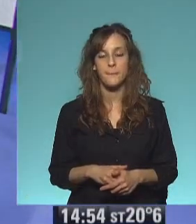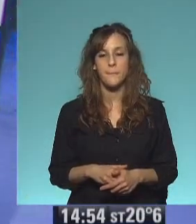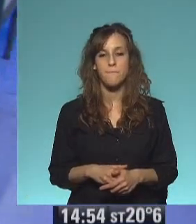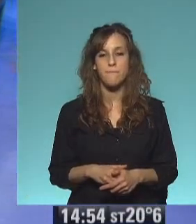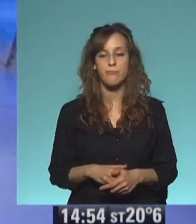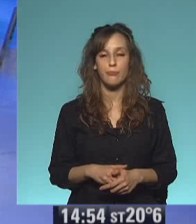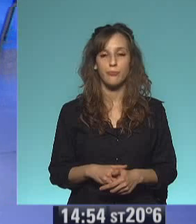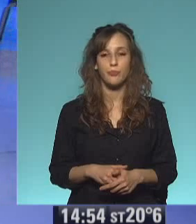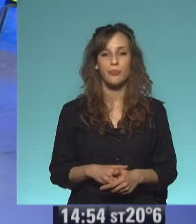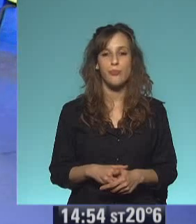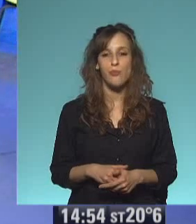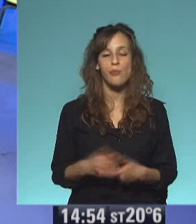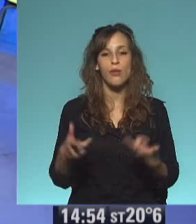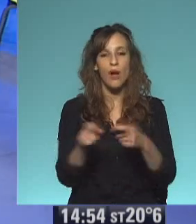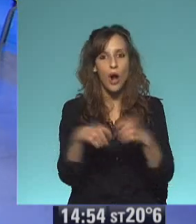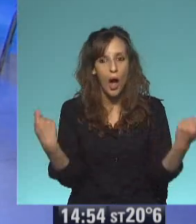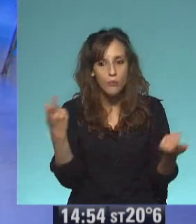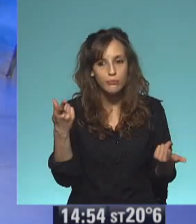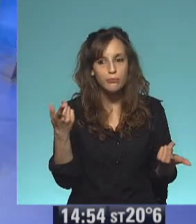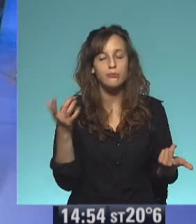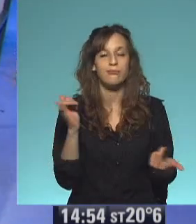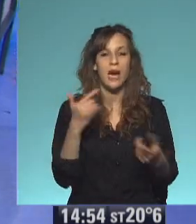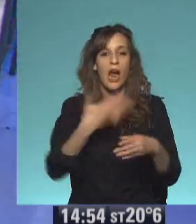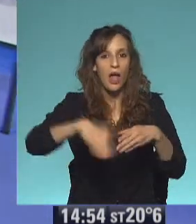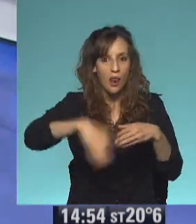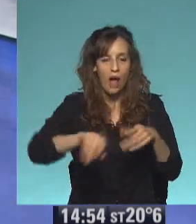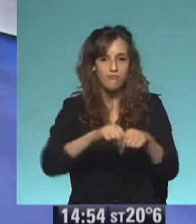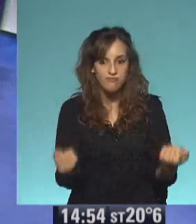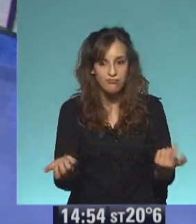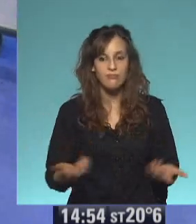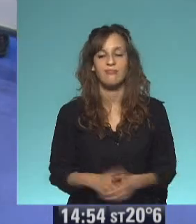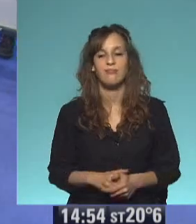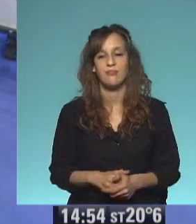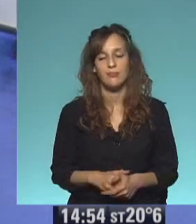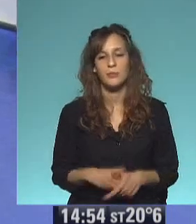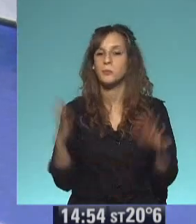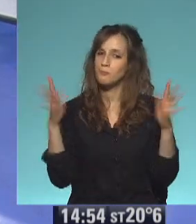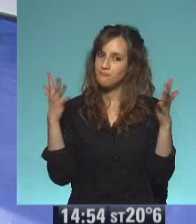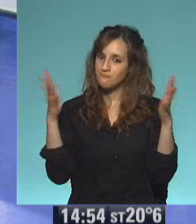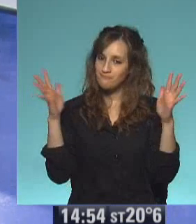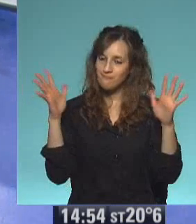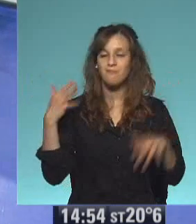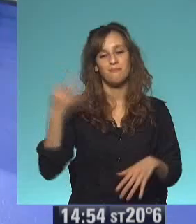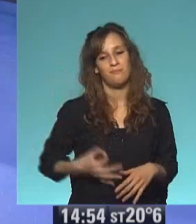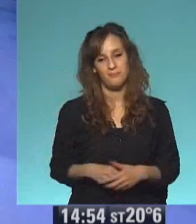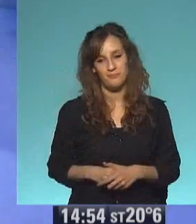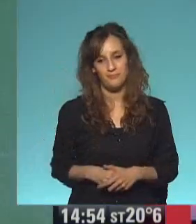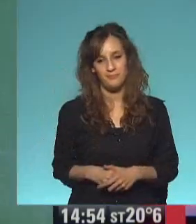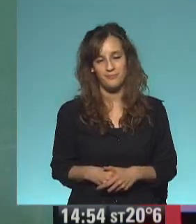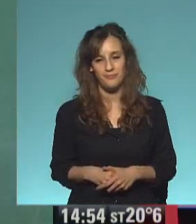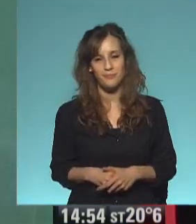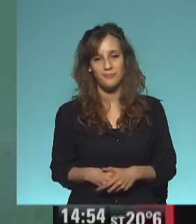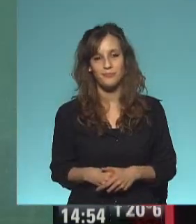los instrumentos. Rompo la regla. Vos rompés tu regla. Me rompió. Un aplauso muy, muy tranquilo. Muy bien, muy bien. Yo te aplaudí con gracias, muy bien.